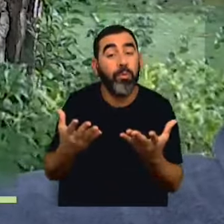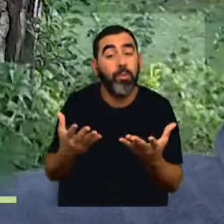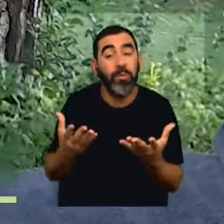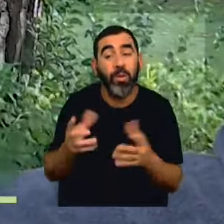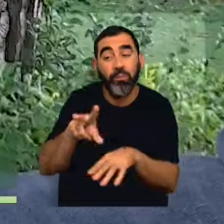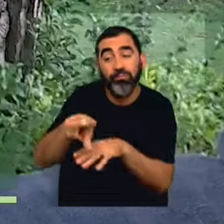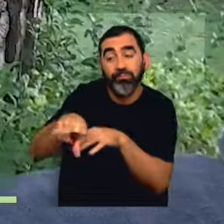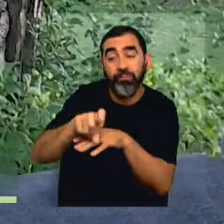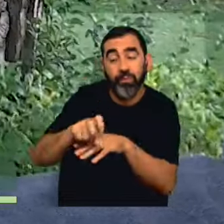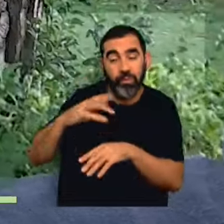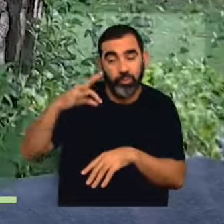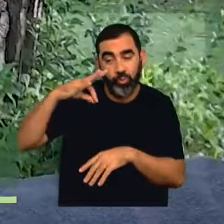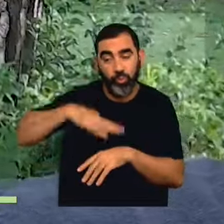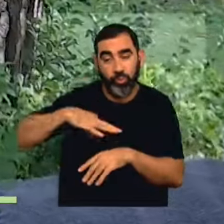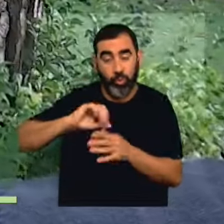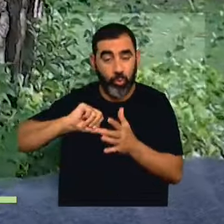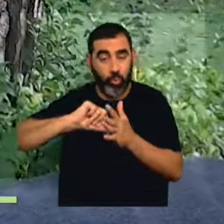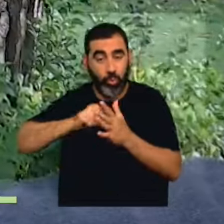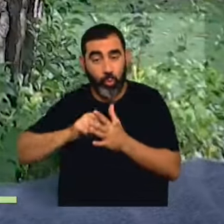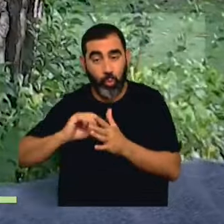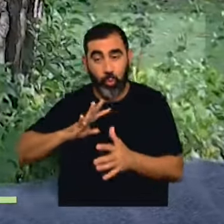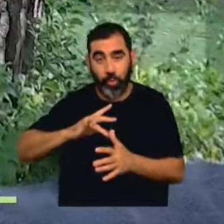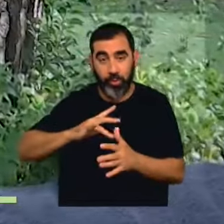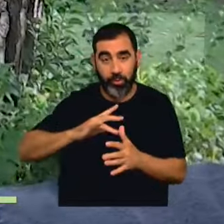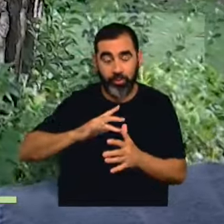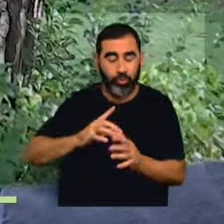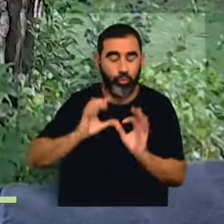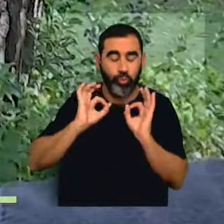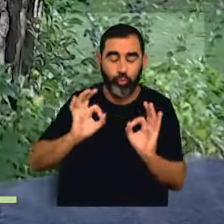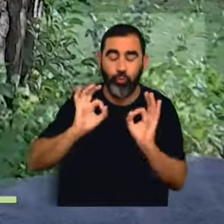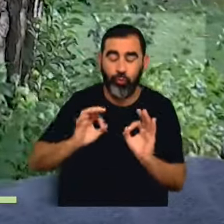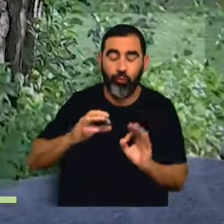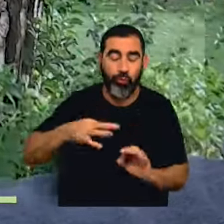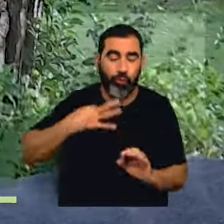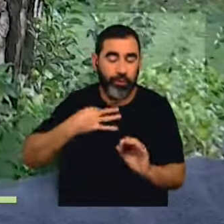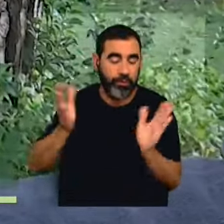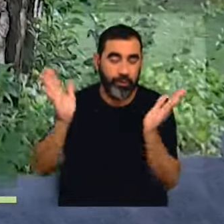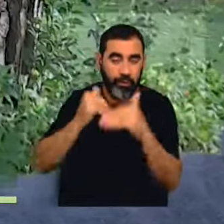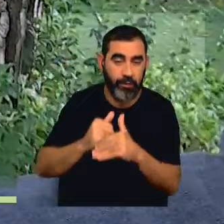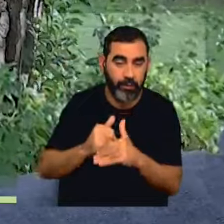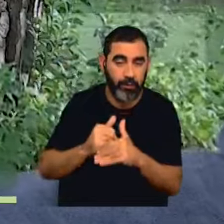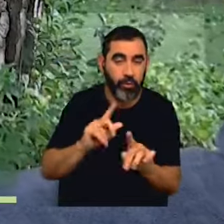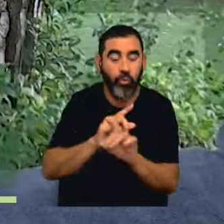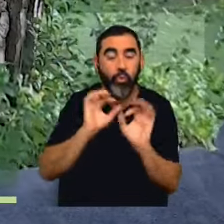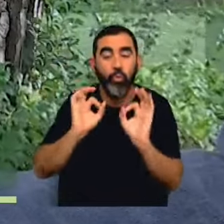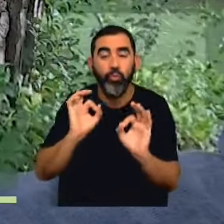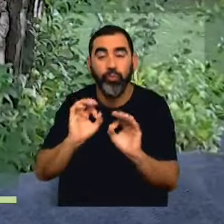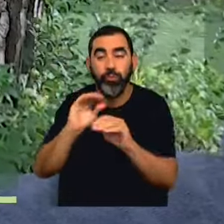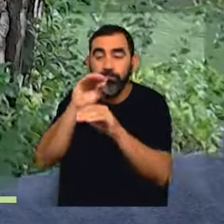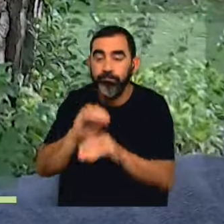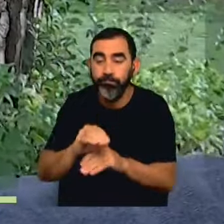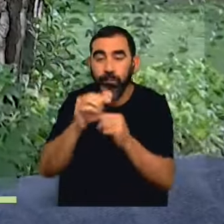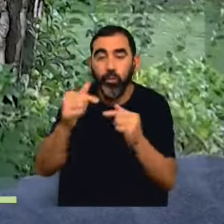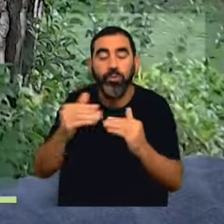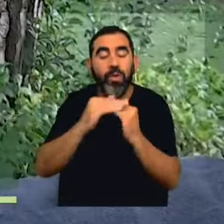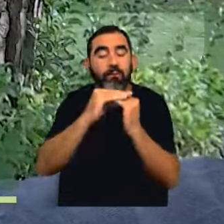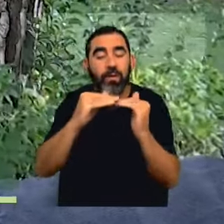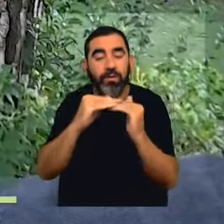cobra de jubilación de jubilación no le alcanza para su sustento no le alcanza para cubrir sus necesidades